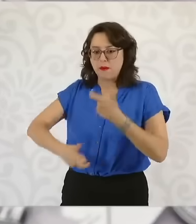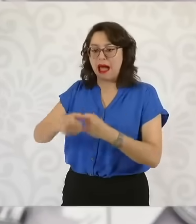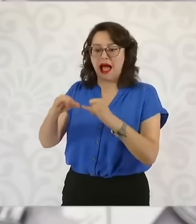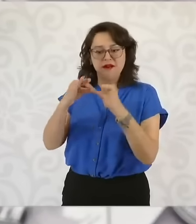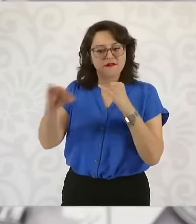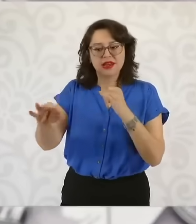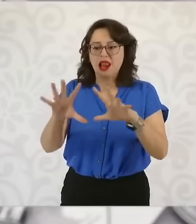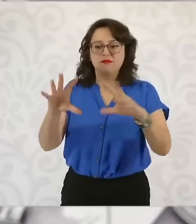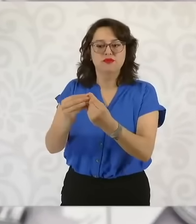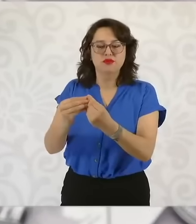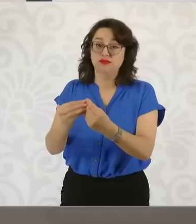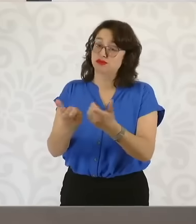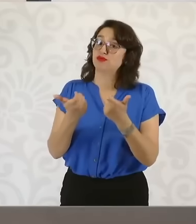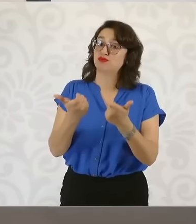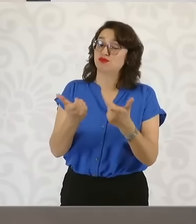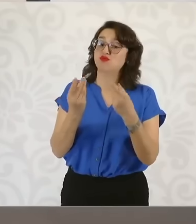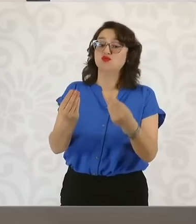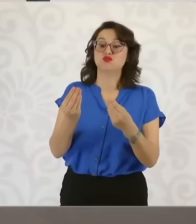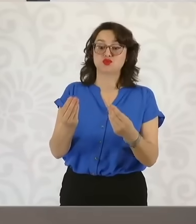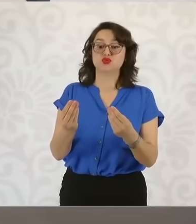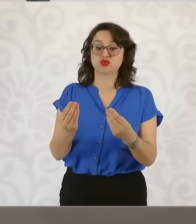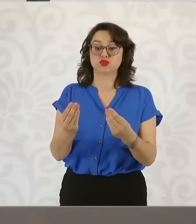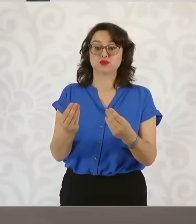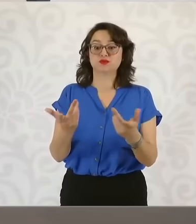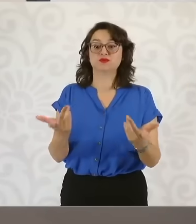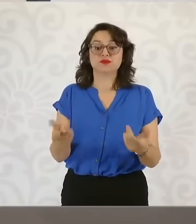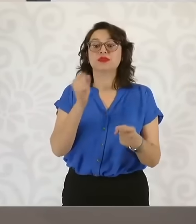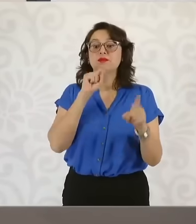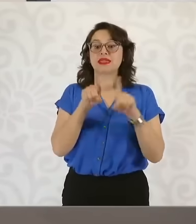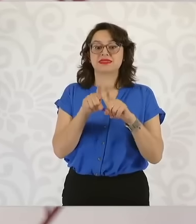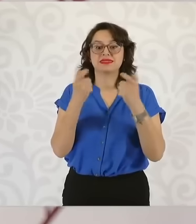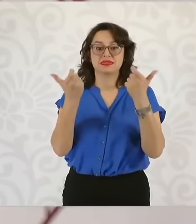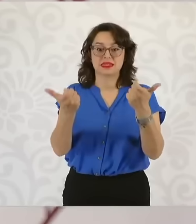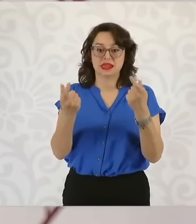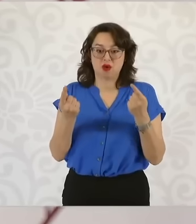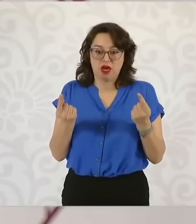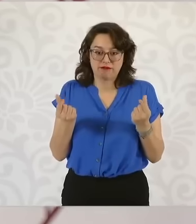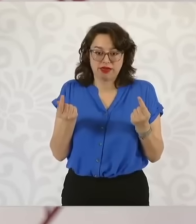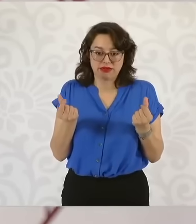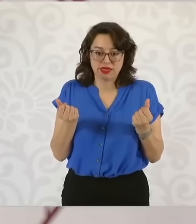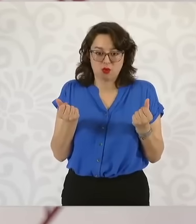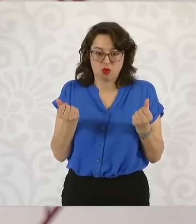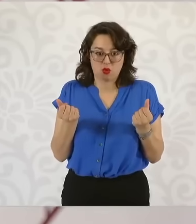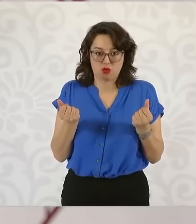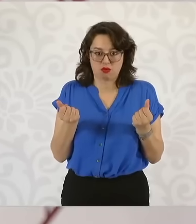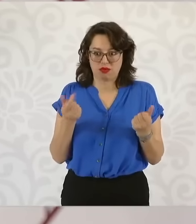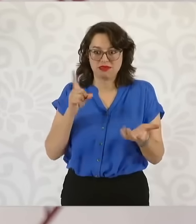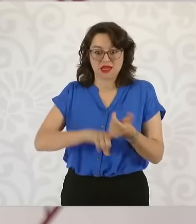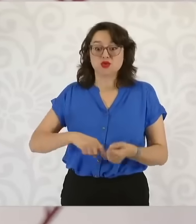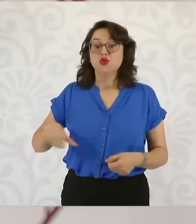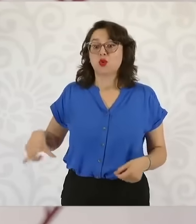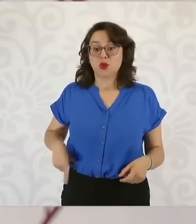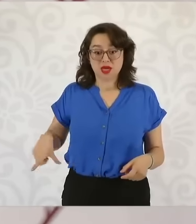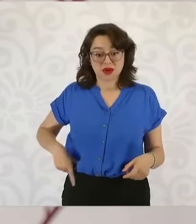el gasto político en efectivo, utilizando mecanismos